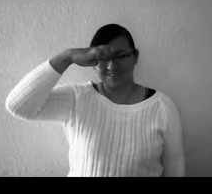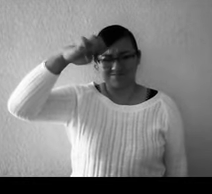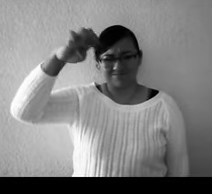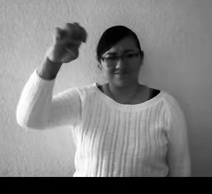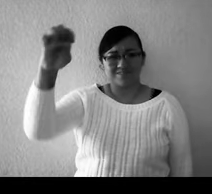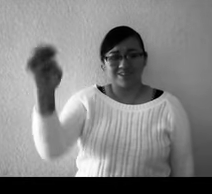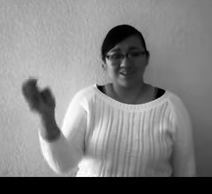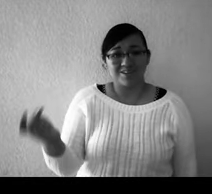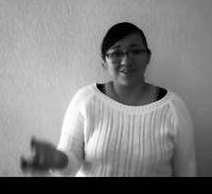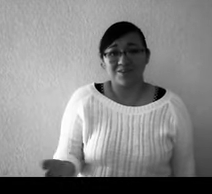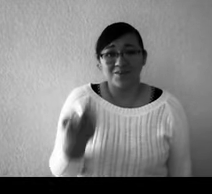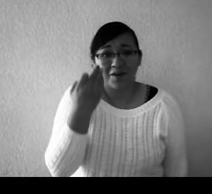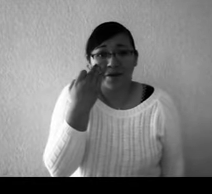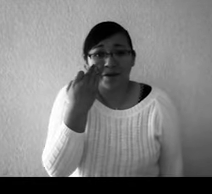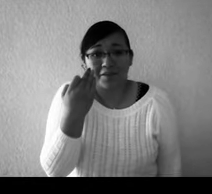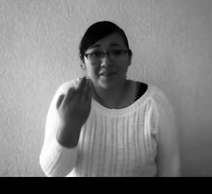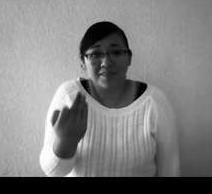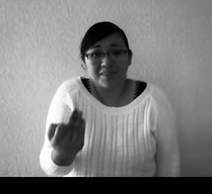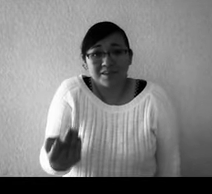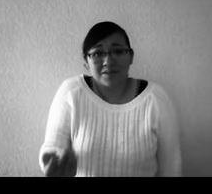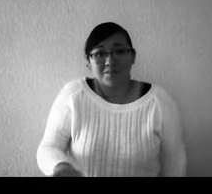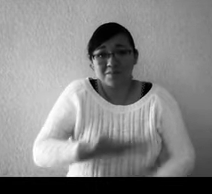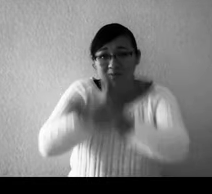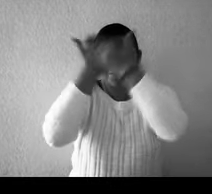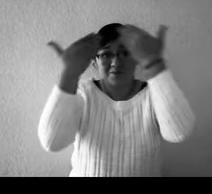Conmigo nunca estoy a salvo, no sé.